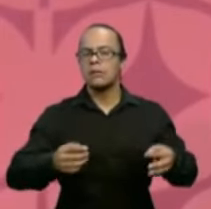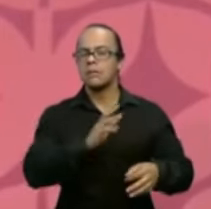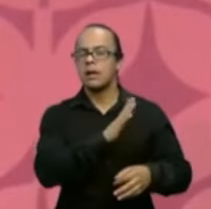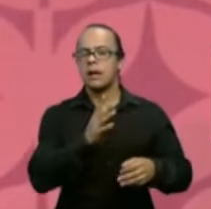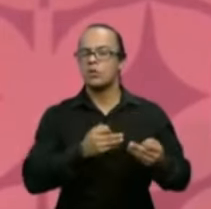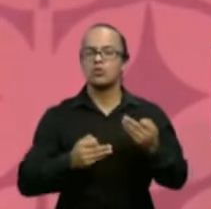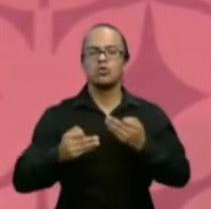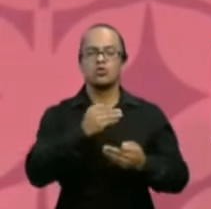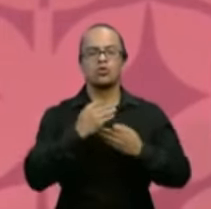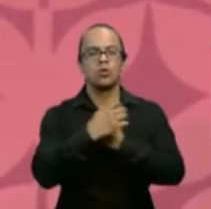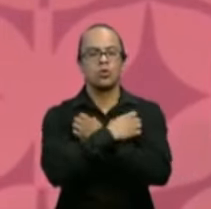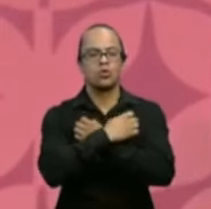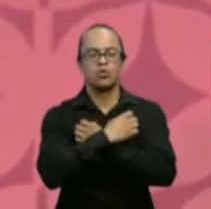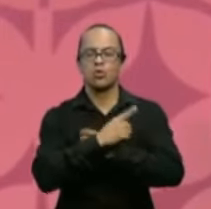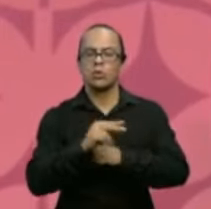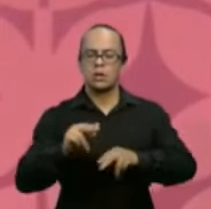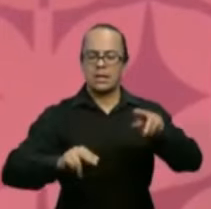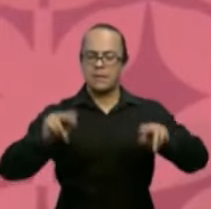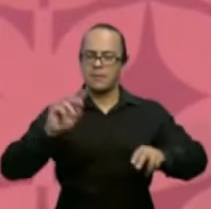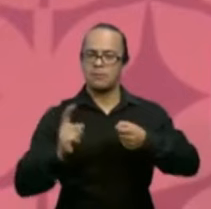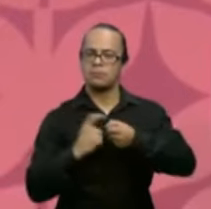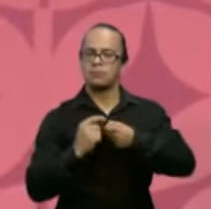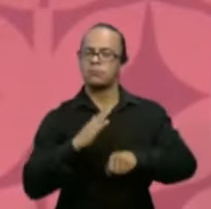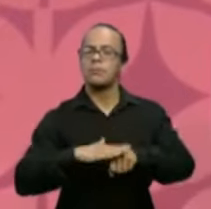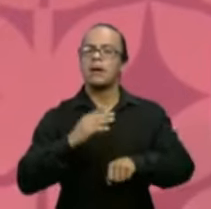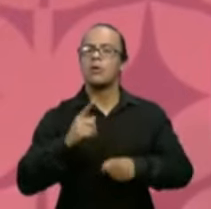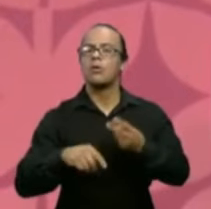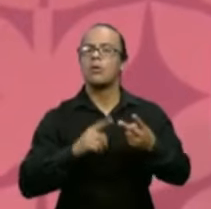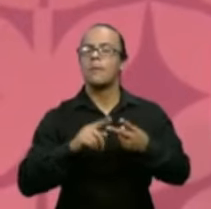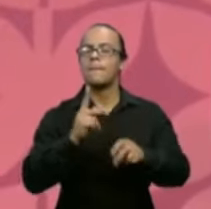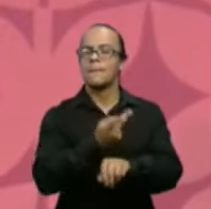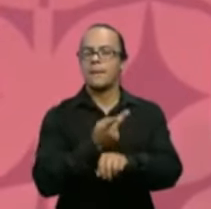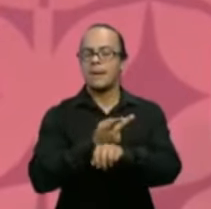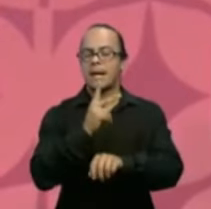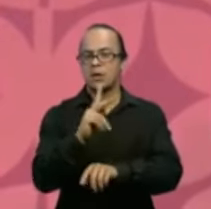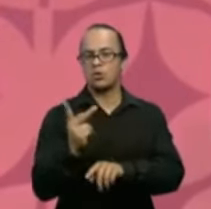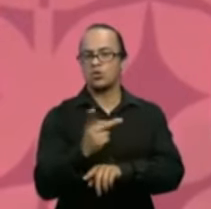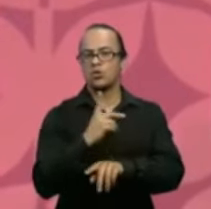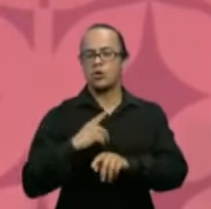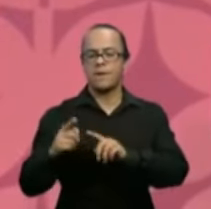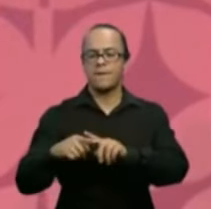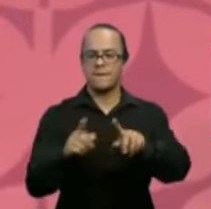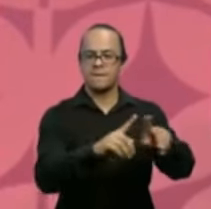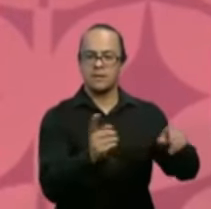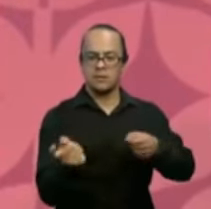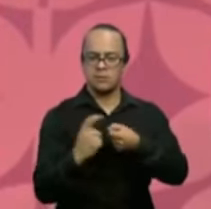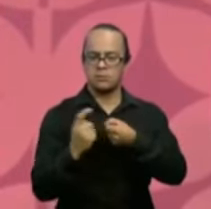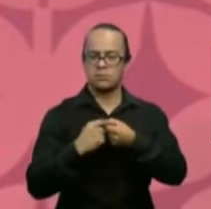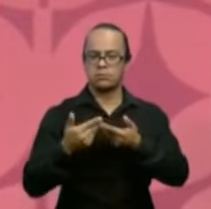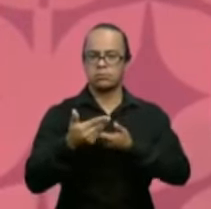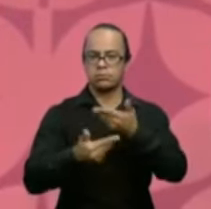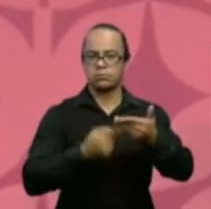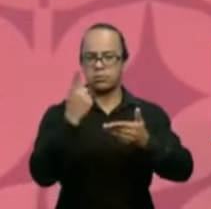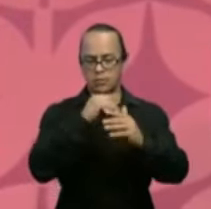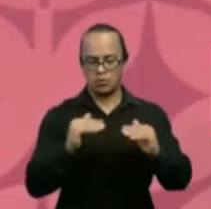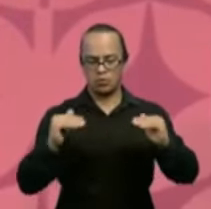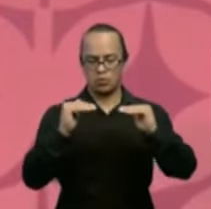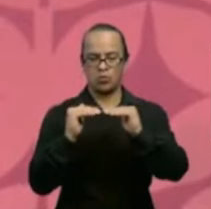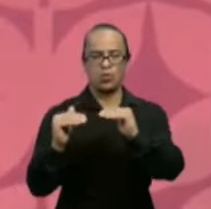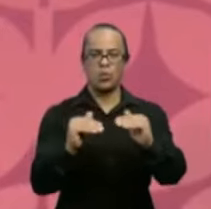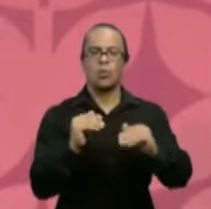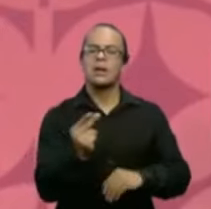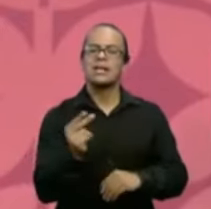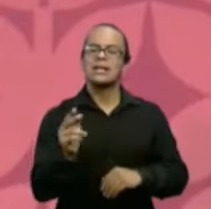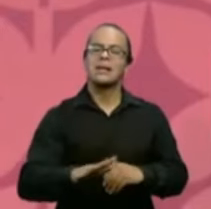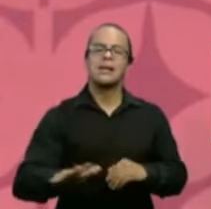y niveles educativos. En educación media superior, diversificaremos la oferta educativa, alineándola con las necesidades